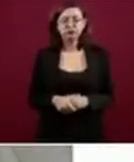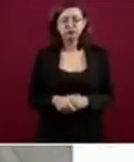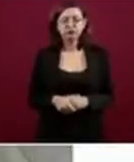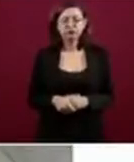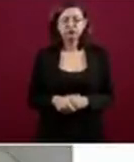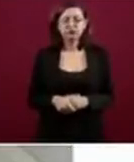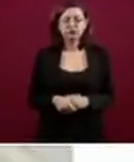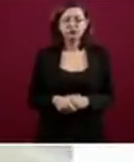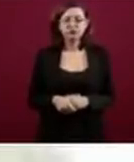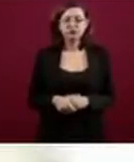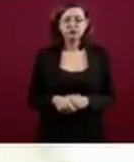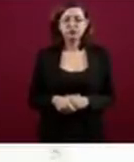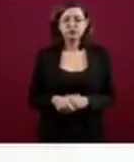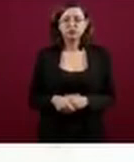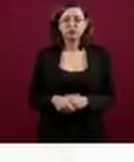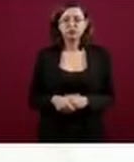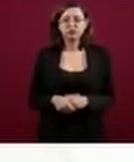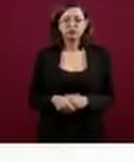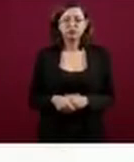puedo.